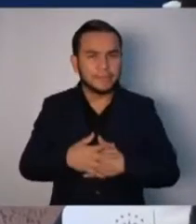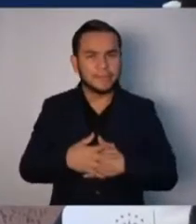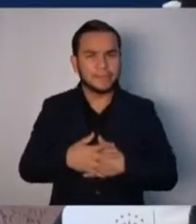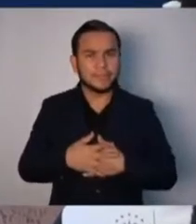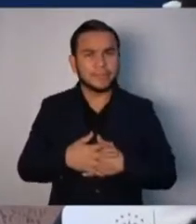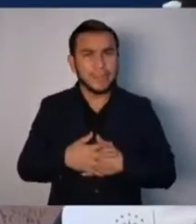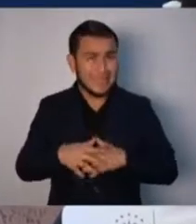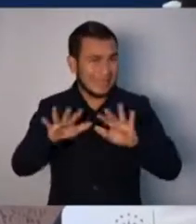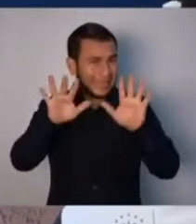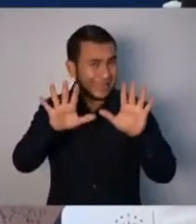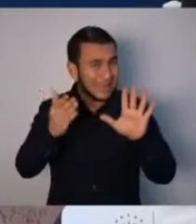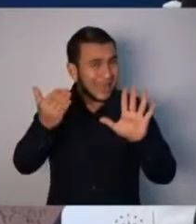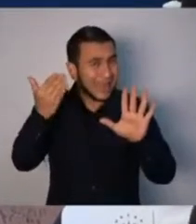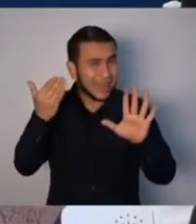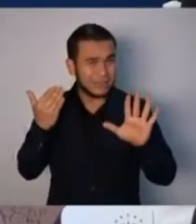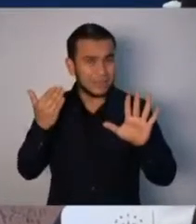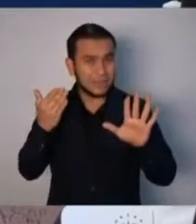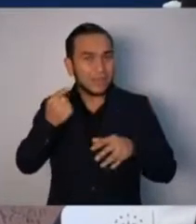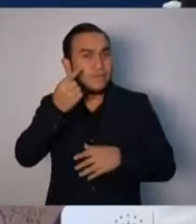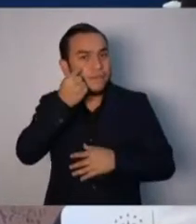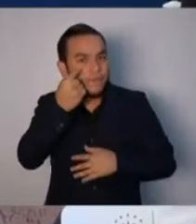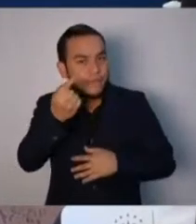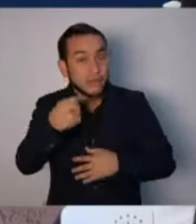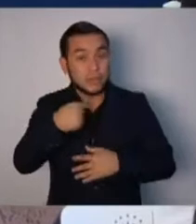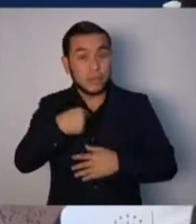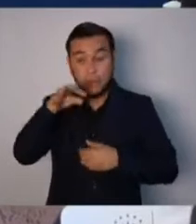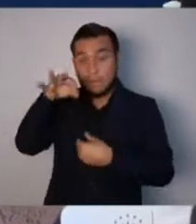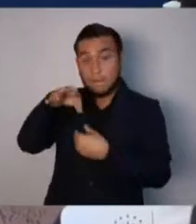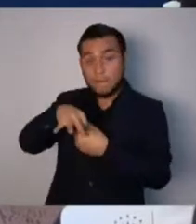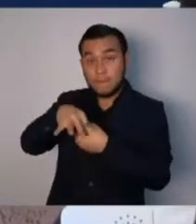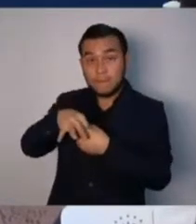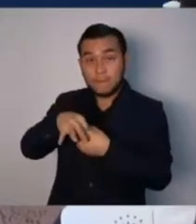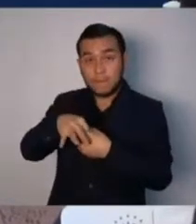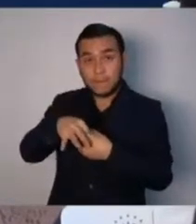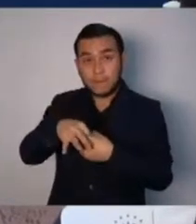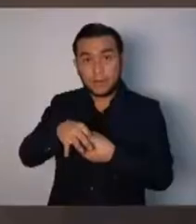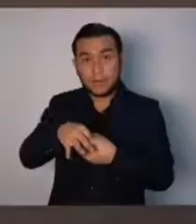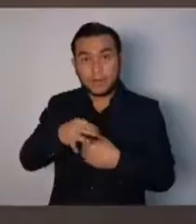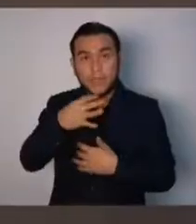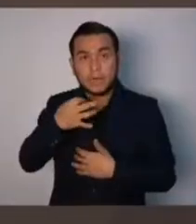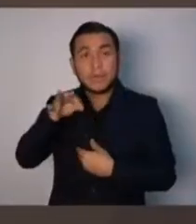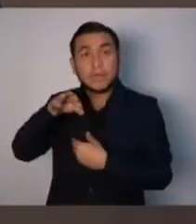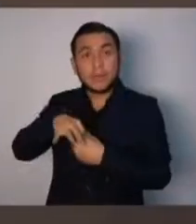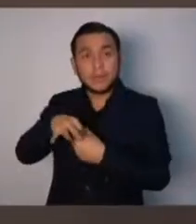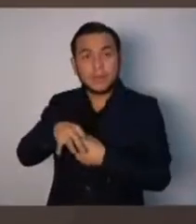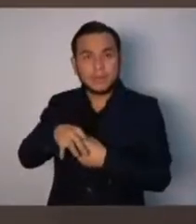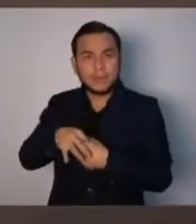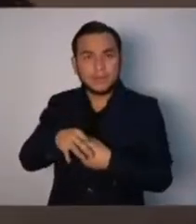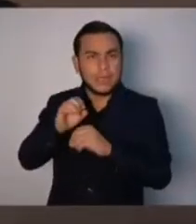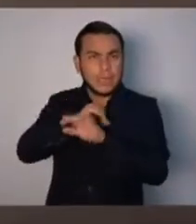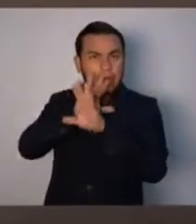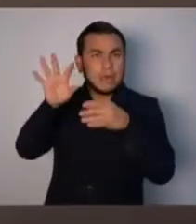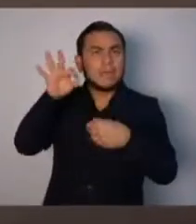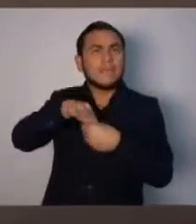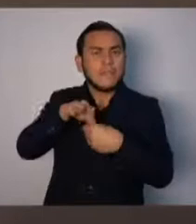diez años y yo voté por la responsable porque no está por rodrigo ávila yo voté